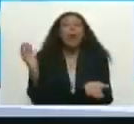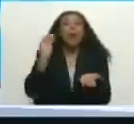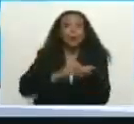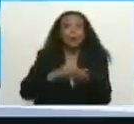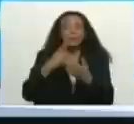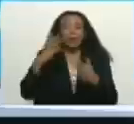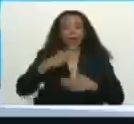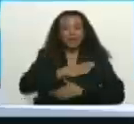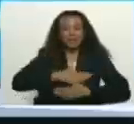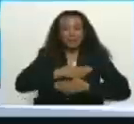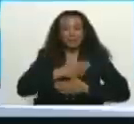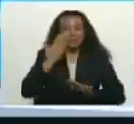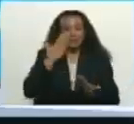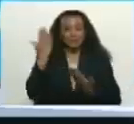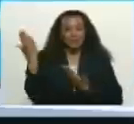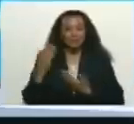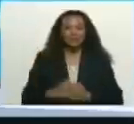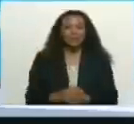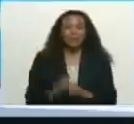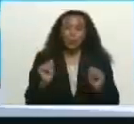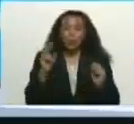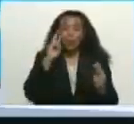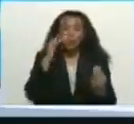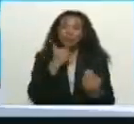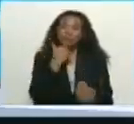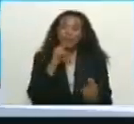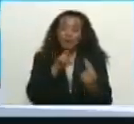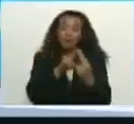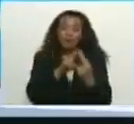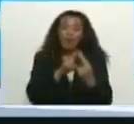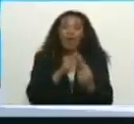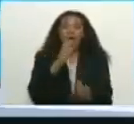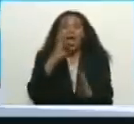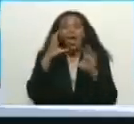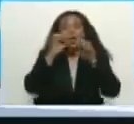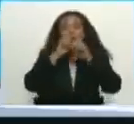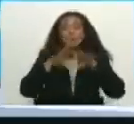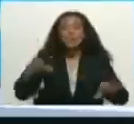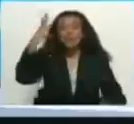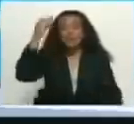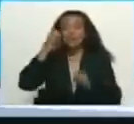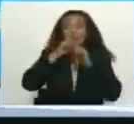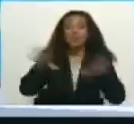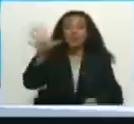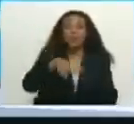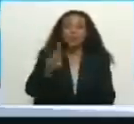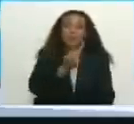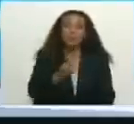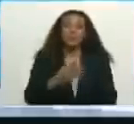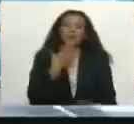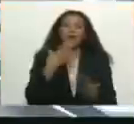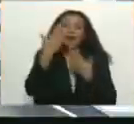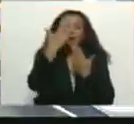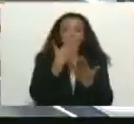vuelvan a disfrutar. Nos vemos pronto. Que Dios bendiga a Venezuela. Muchas gracias.